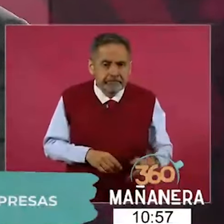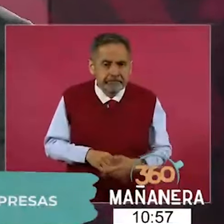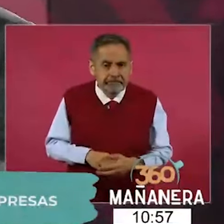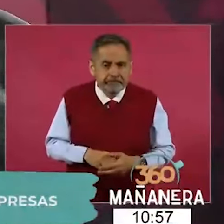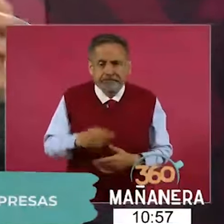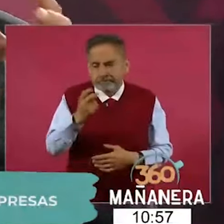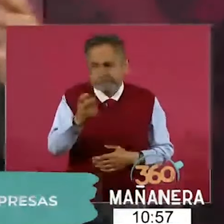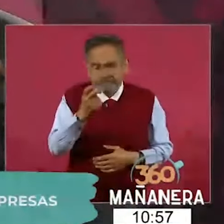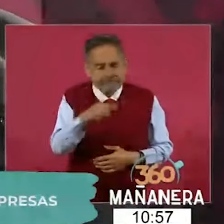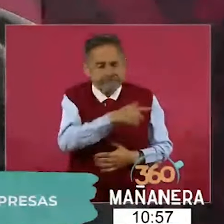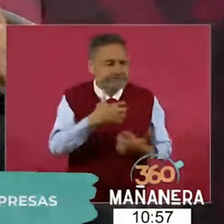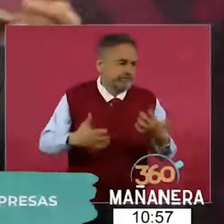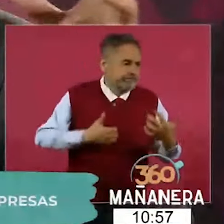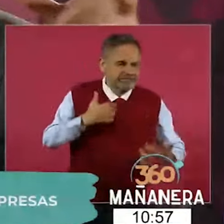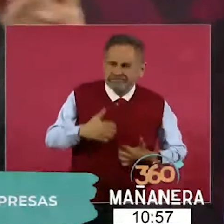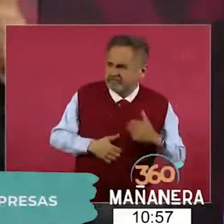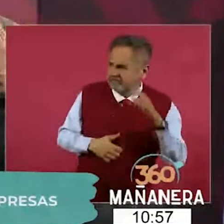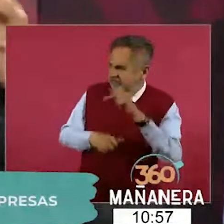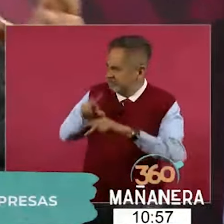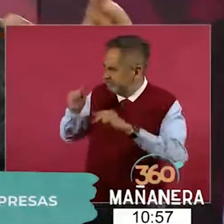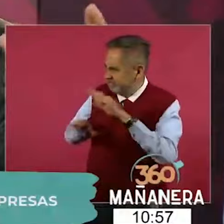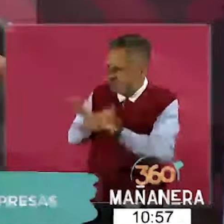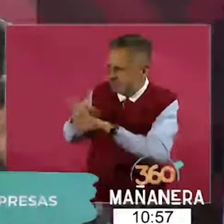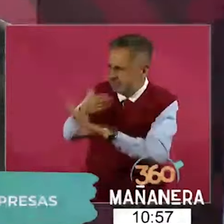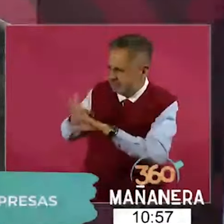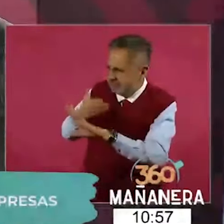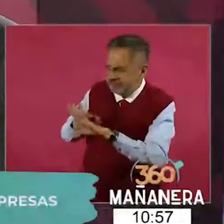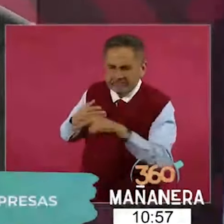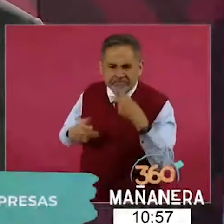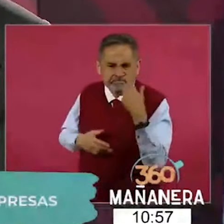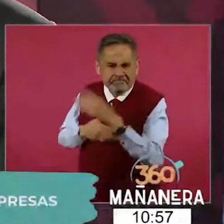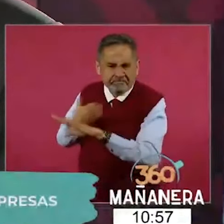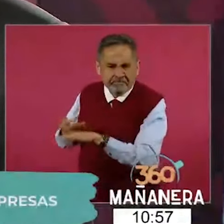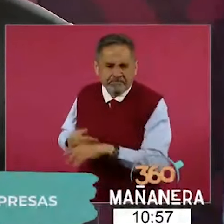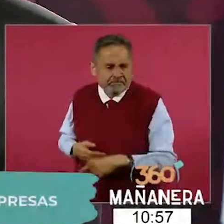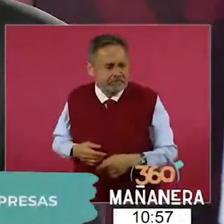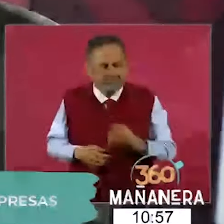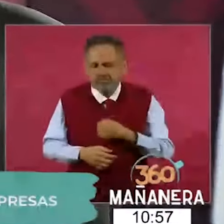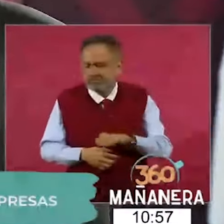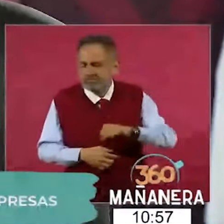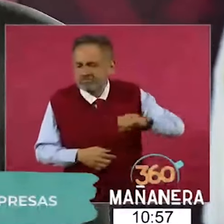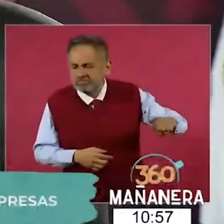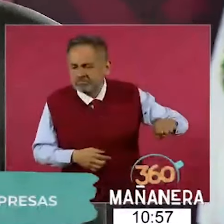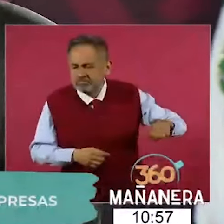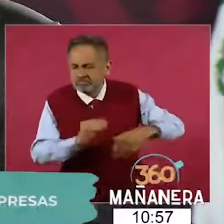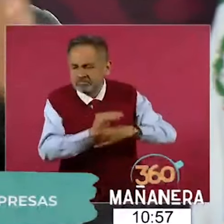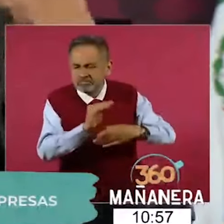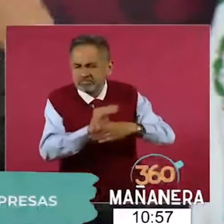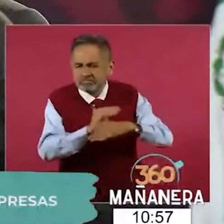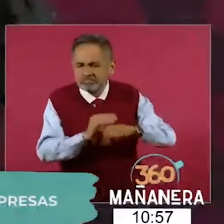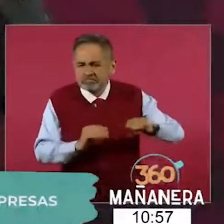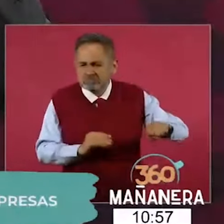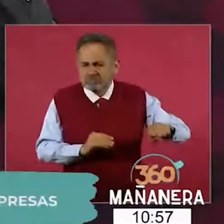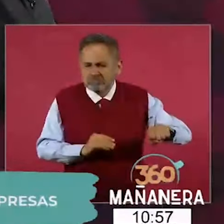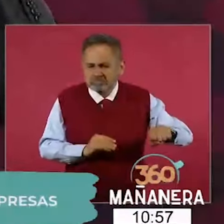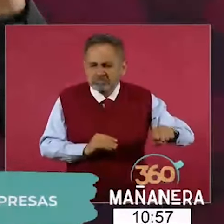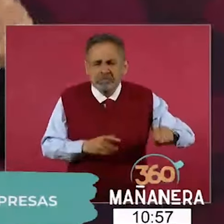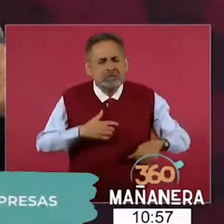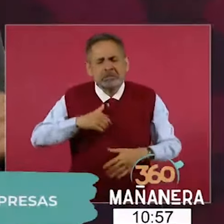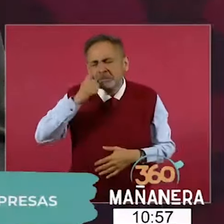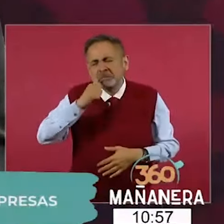y por eso las campañas en contra. Y resistimos, como hemos